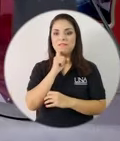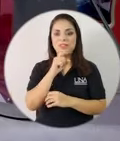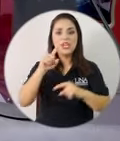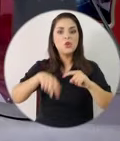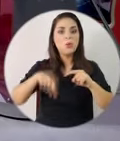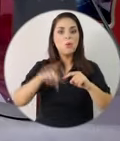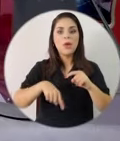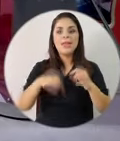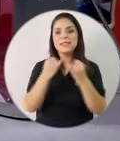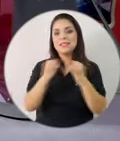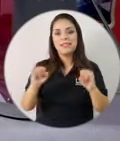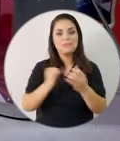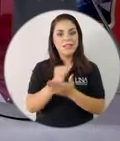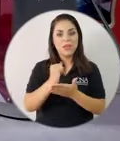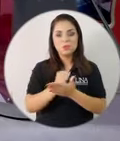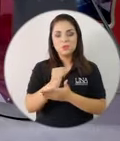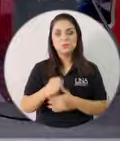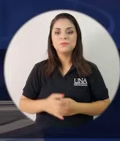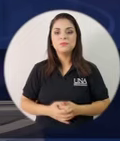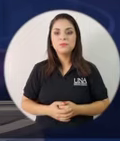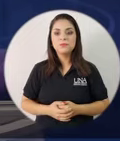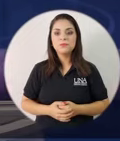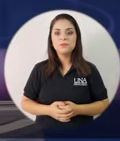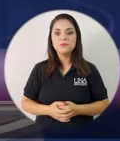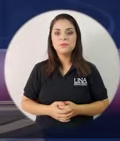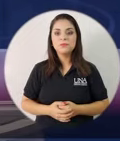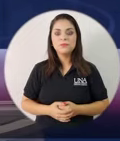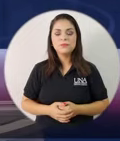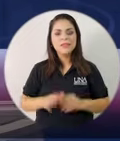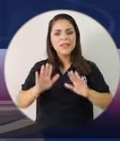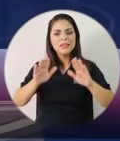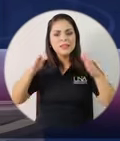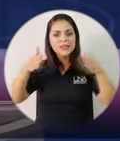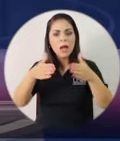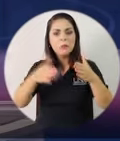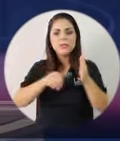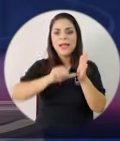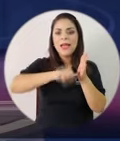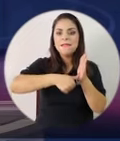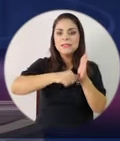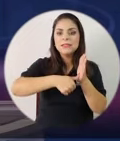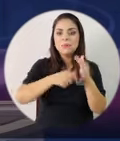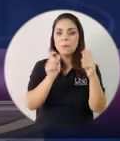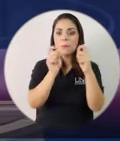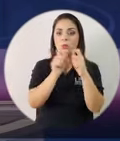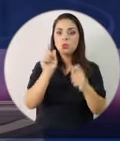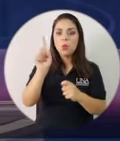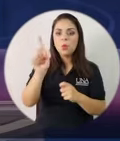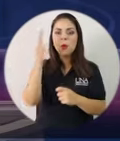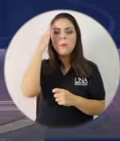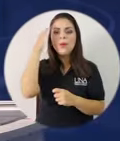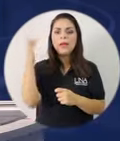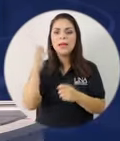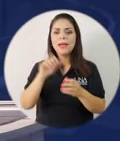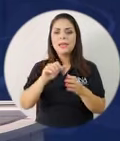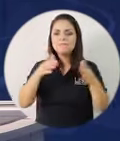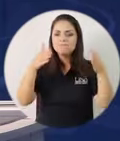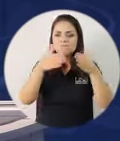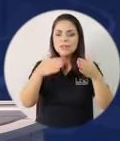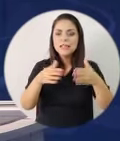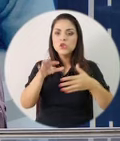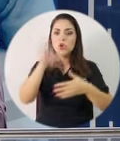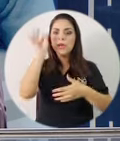y no se puede hacer si no es con investigación evaluativa. Detengámonos en los énfasis del punto 1, ¿por qué son tan importantes? ¿Por qué ustedes seleccionaron esos